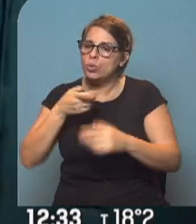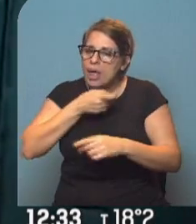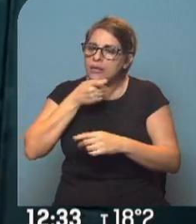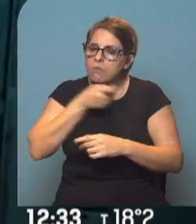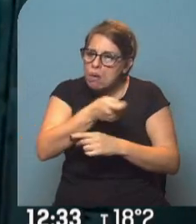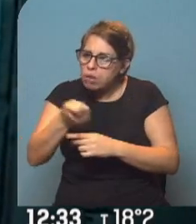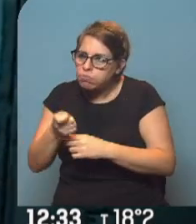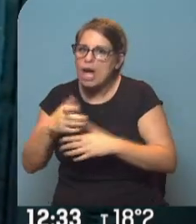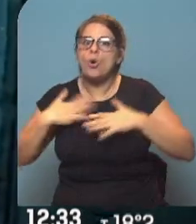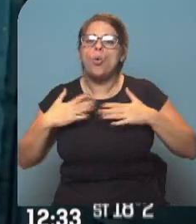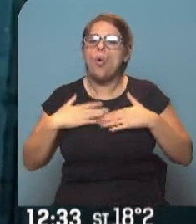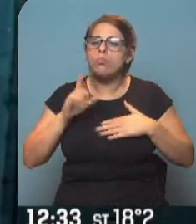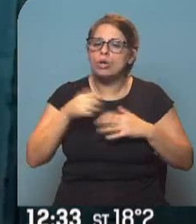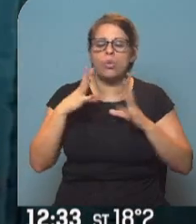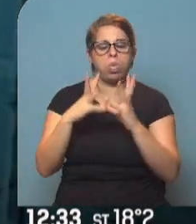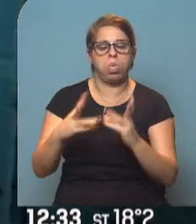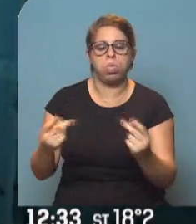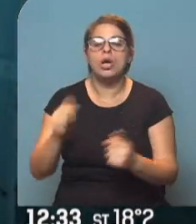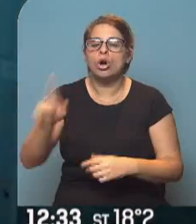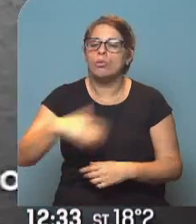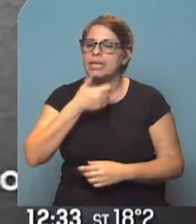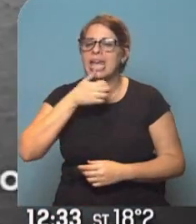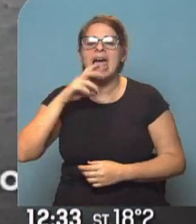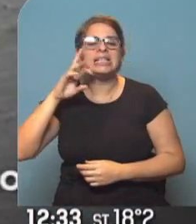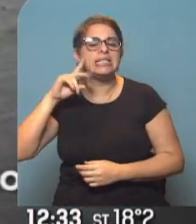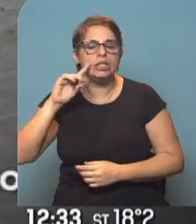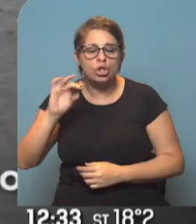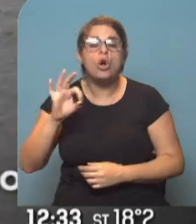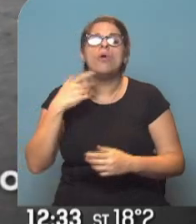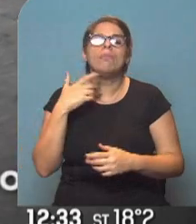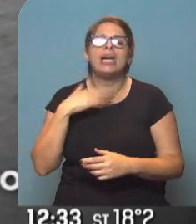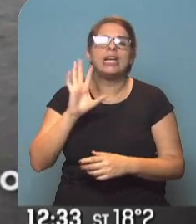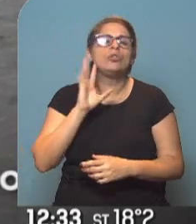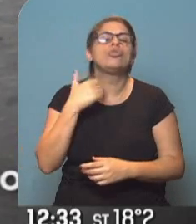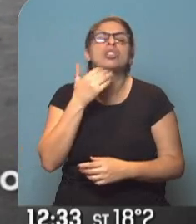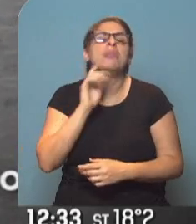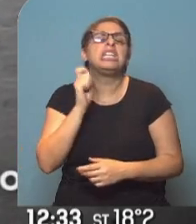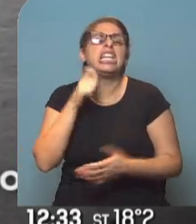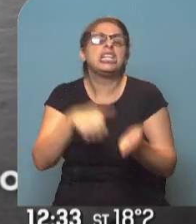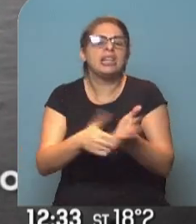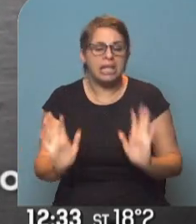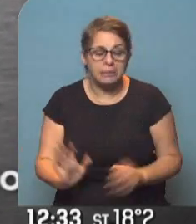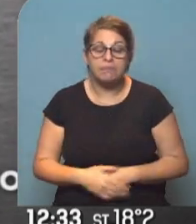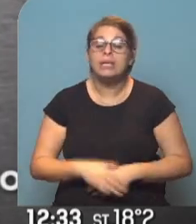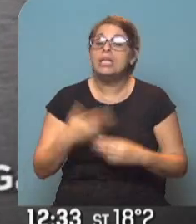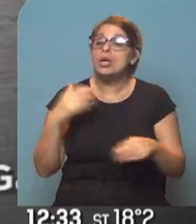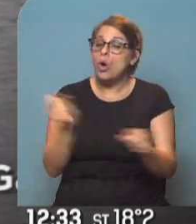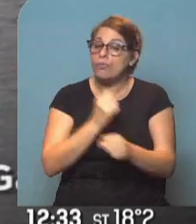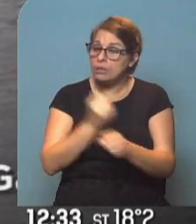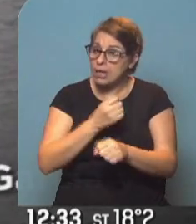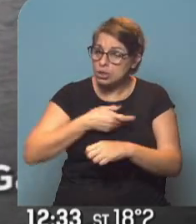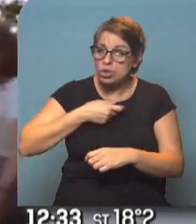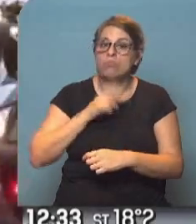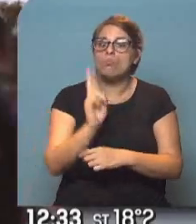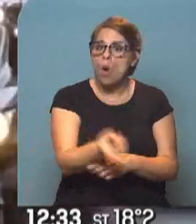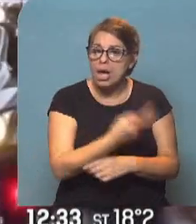asesinados y sus cuerpos disueltos en ácido para impedir su identificación. La confirmación del cruento